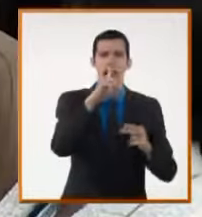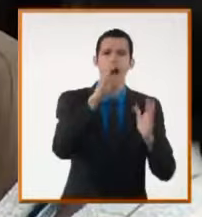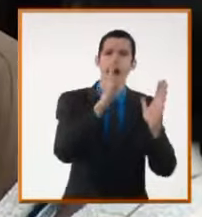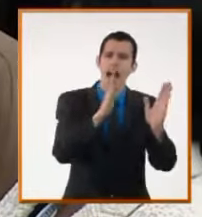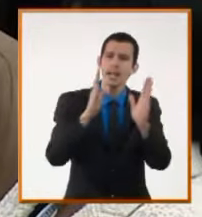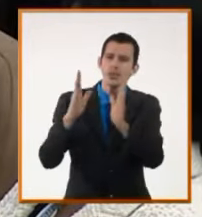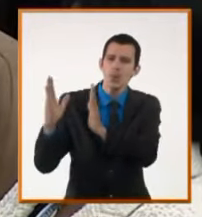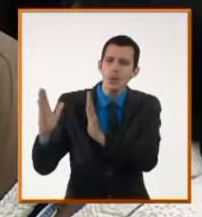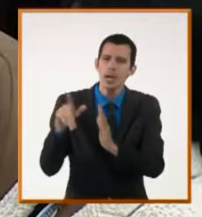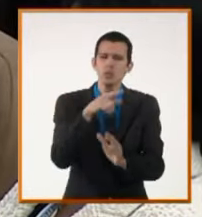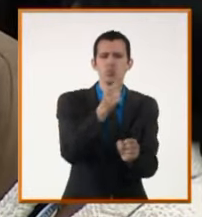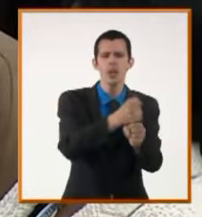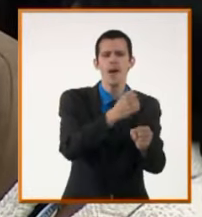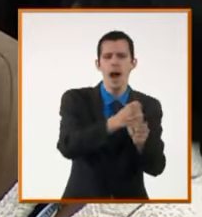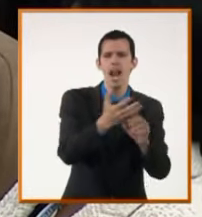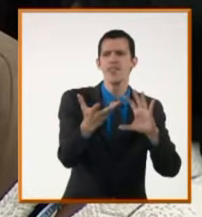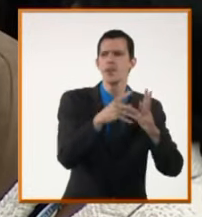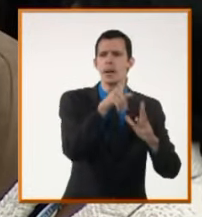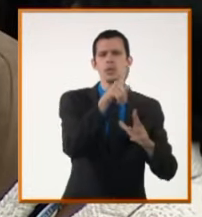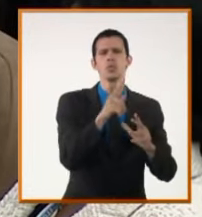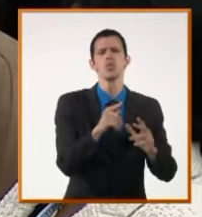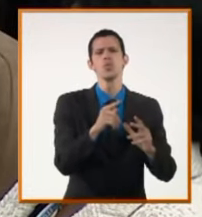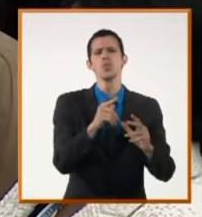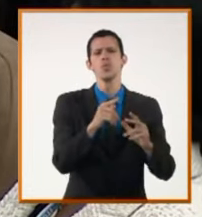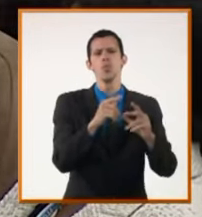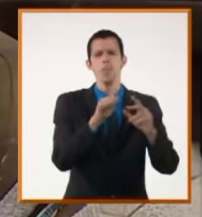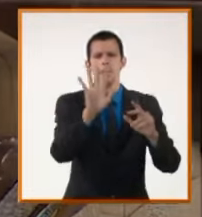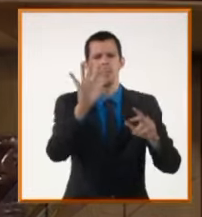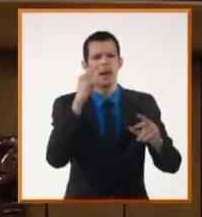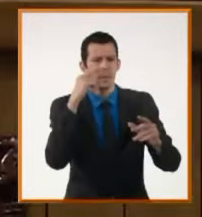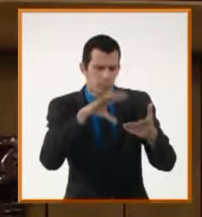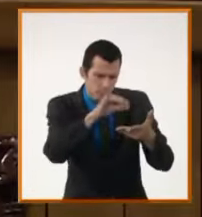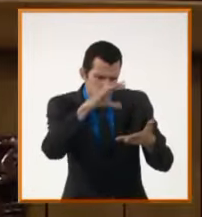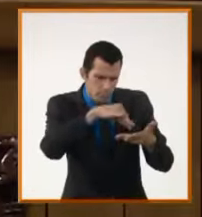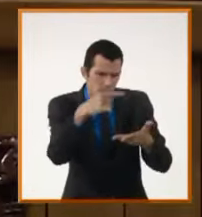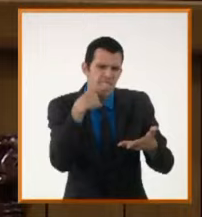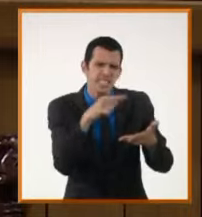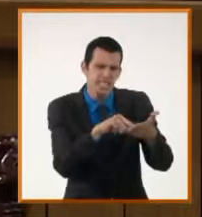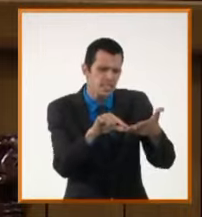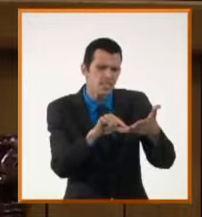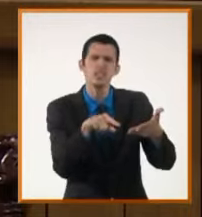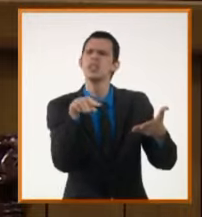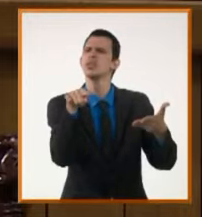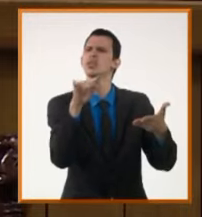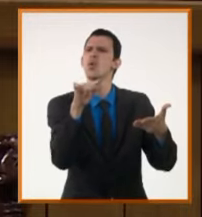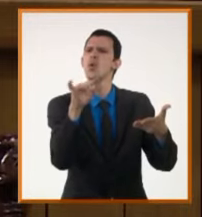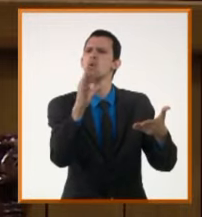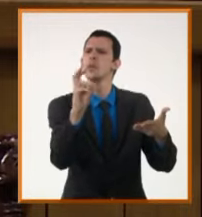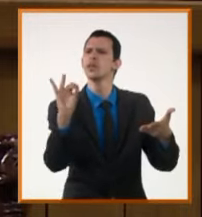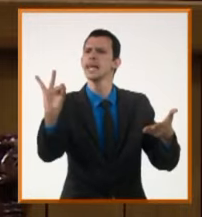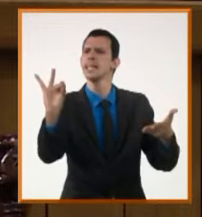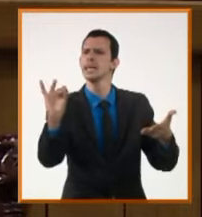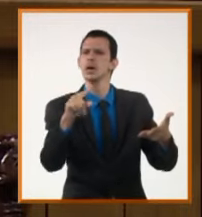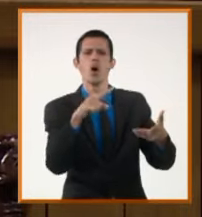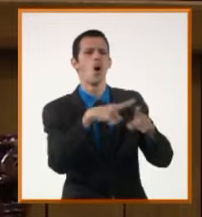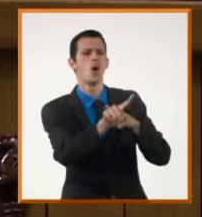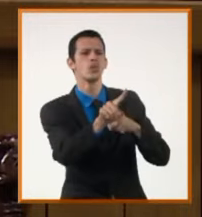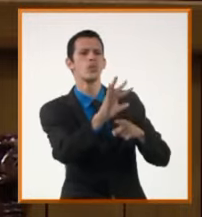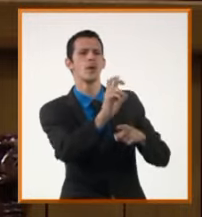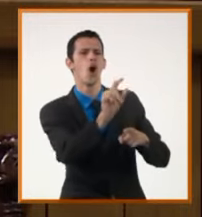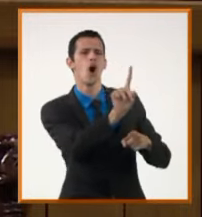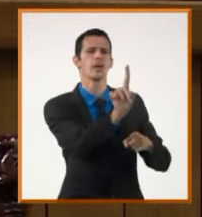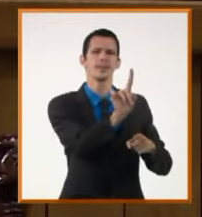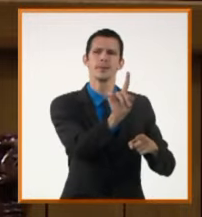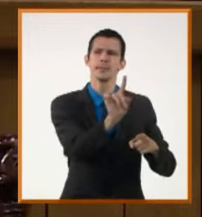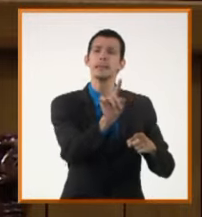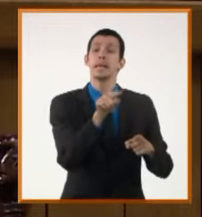estabas y más producida, menos ganabas, porque por encima de ti había no sé cuántos jefes y no sé cuántas estructuras. Eso lo volamos